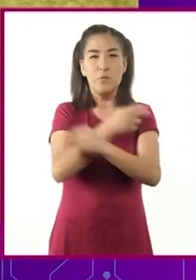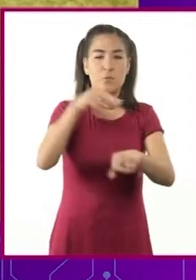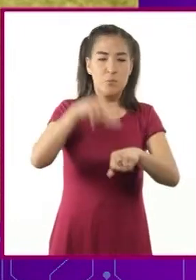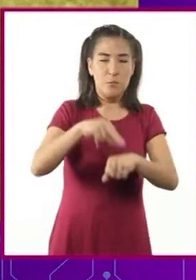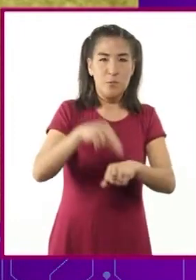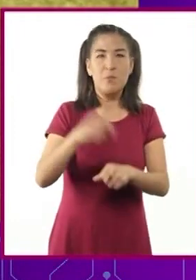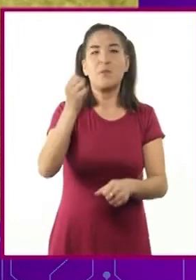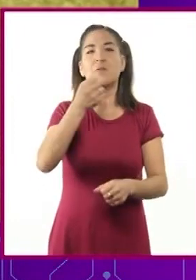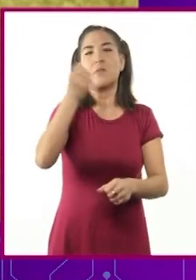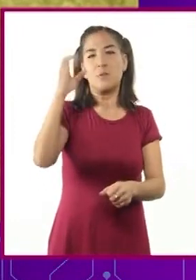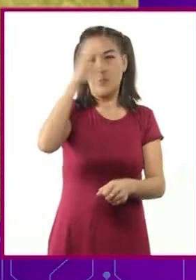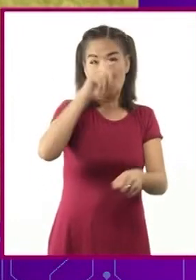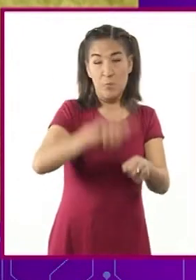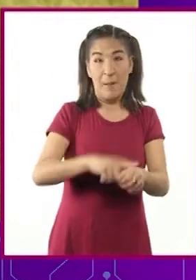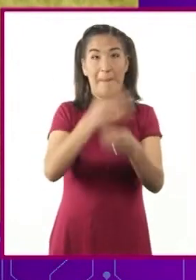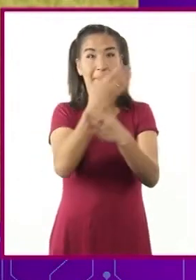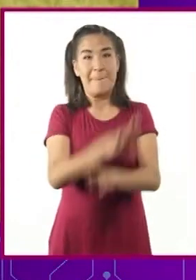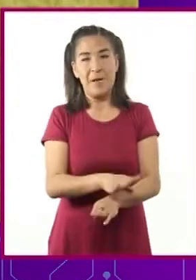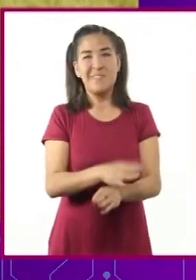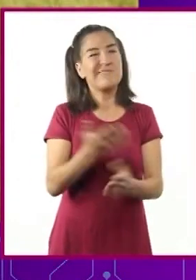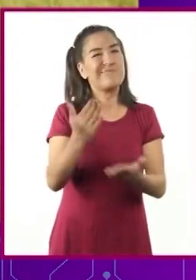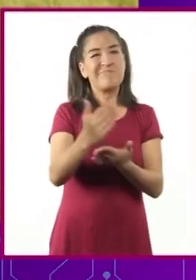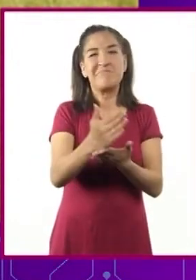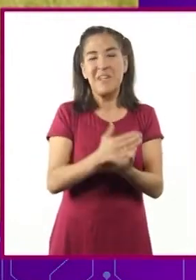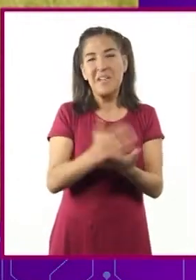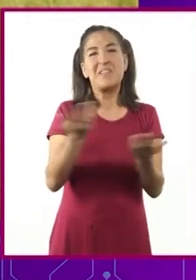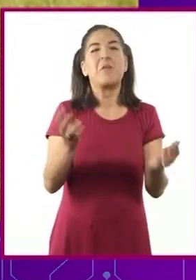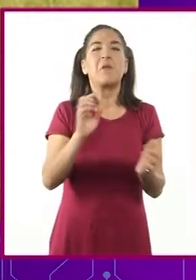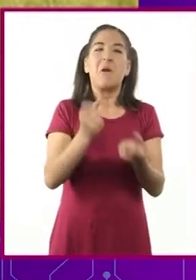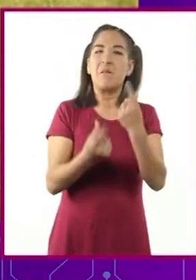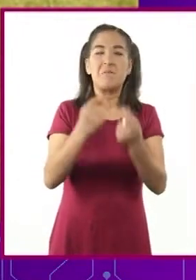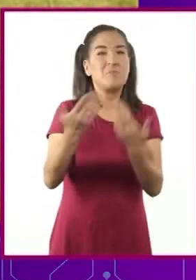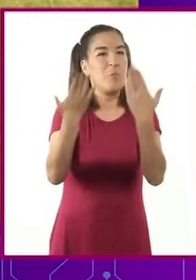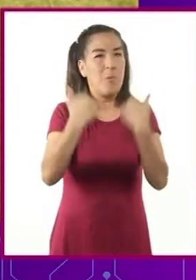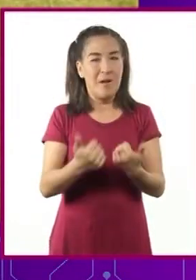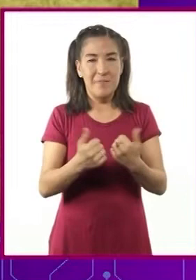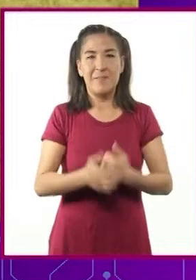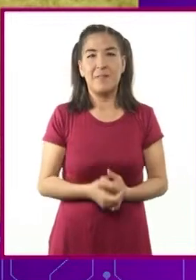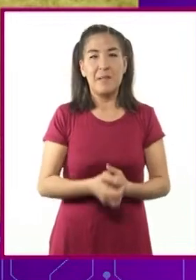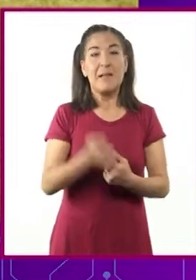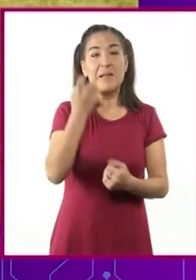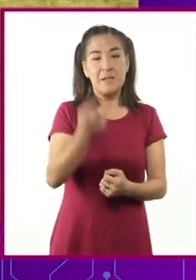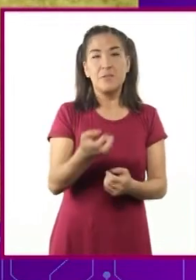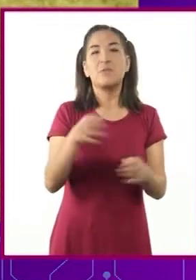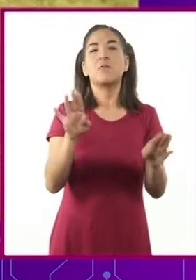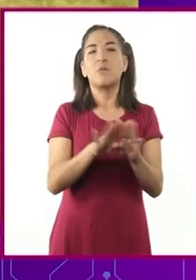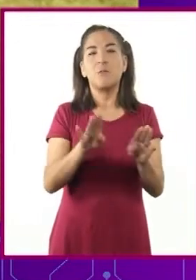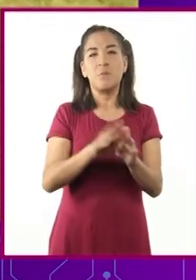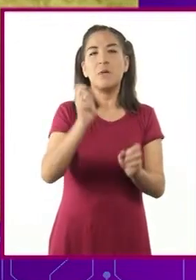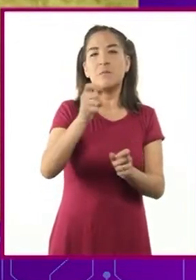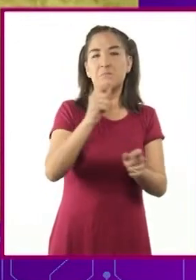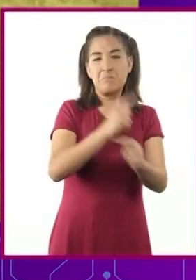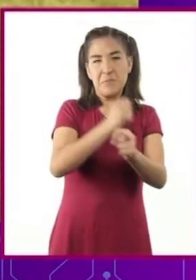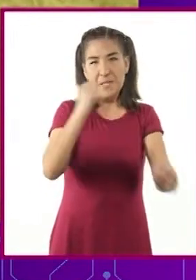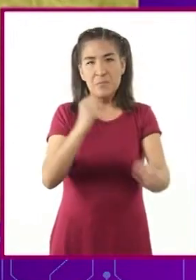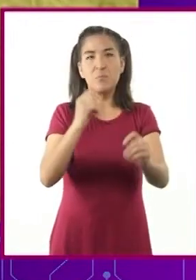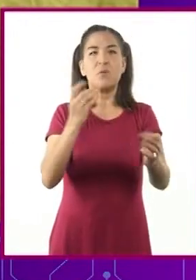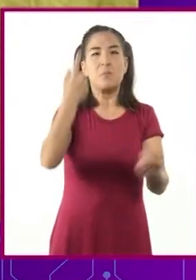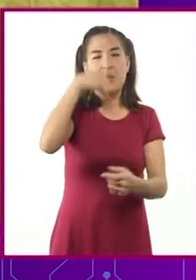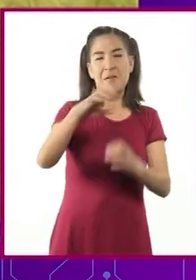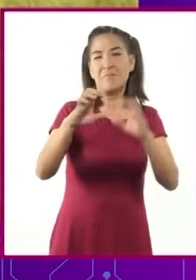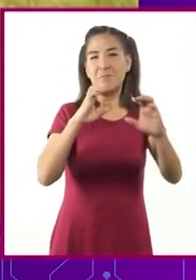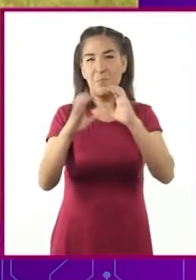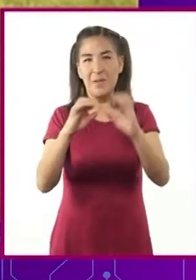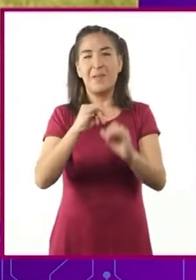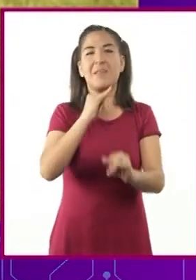cultura y bancaria es escasa o nula. Tanto los medios como las vías de comunicación y